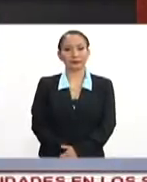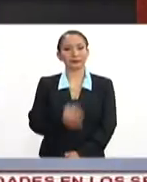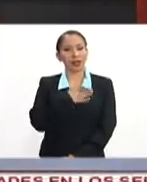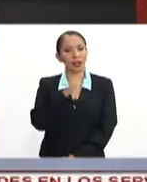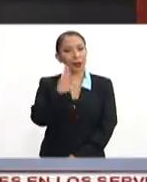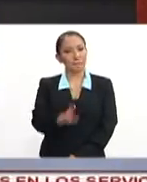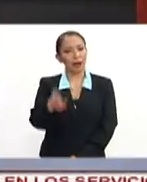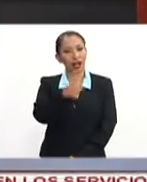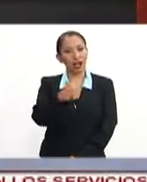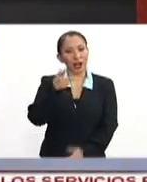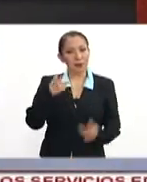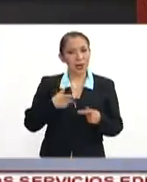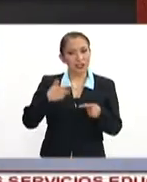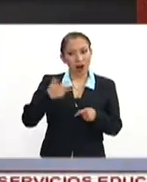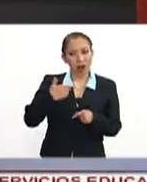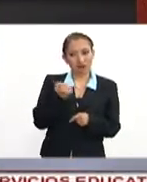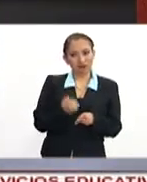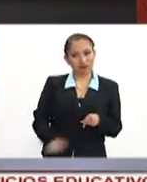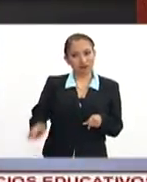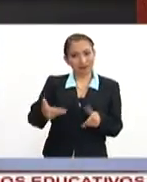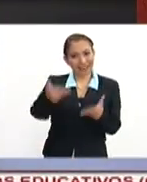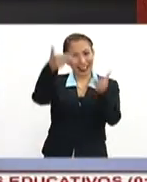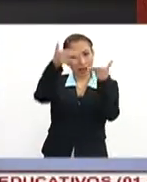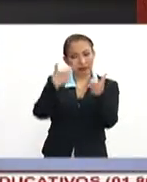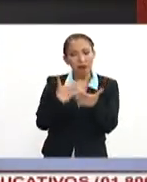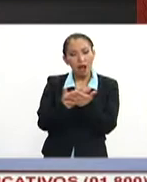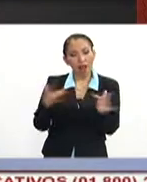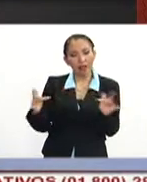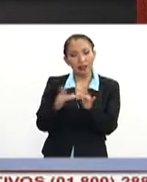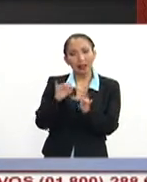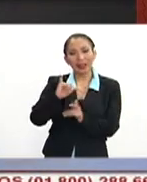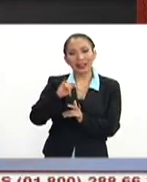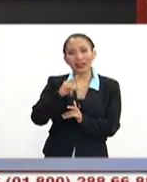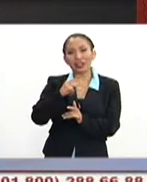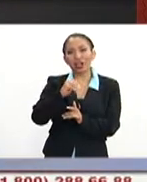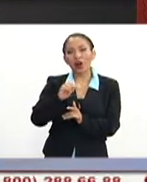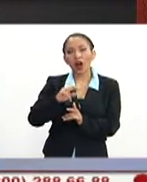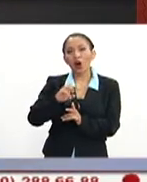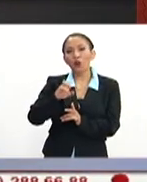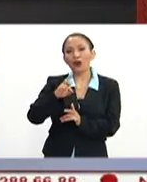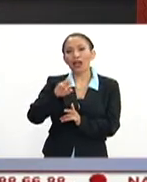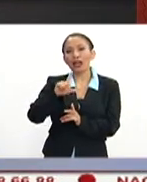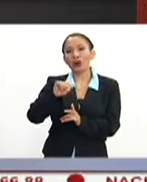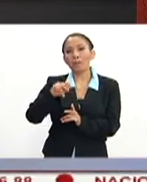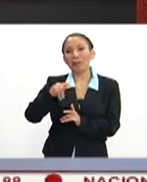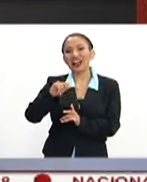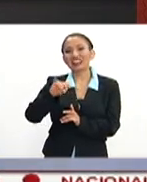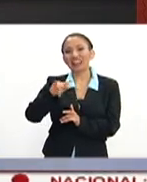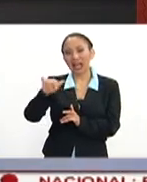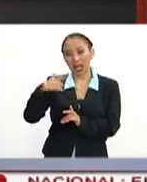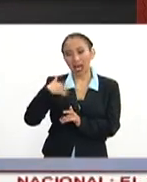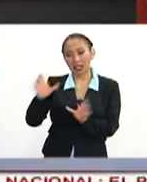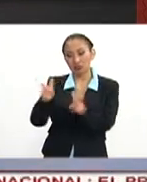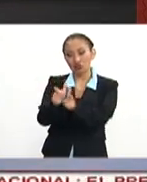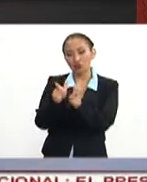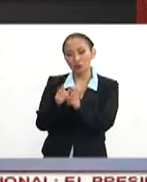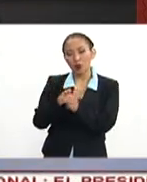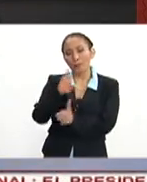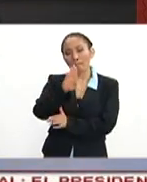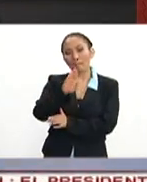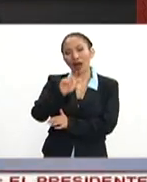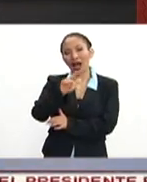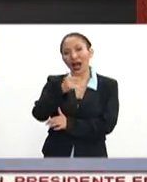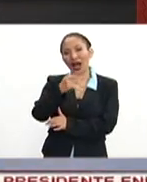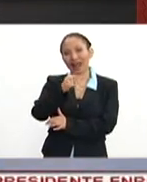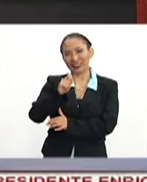Bueno, es miércoles de emprendedores. Nos vamos a comunicar con el ingeniero Aurelio Martínez. Él es director del colectivo Bagatec, para